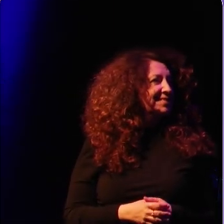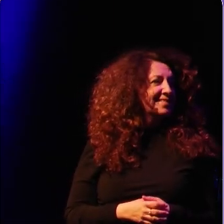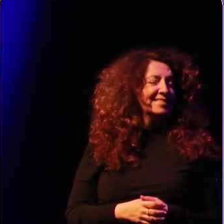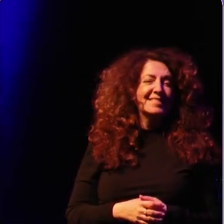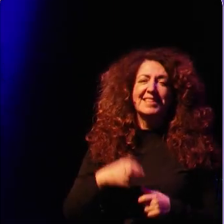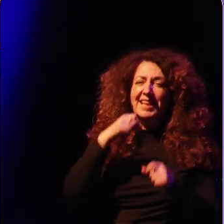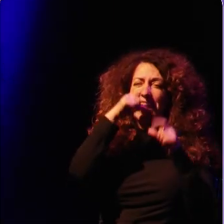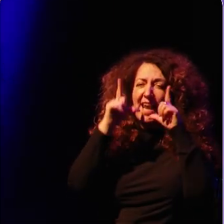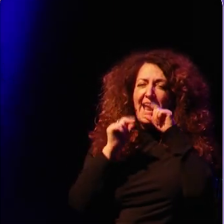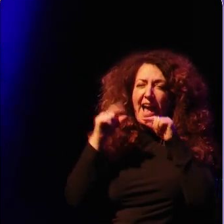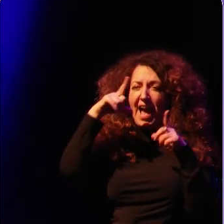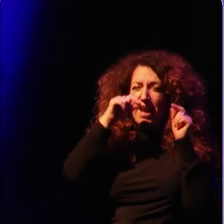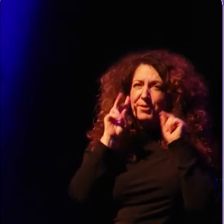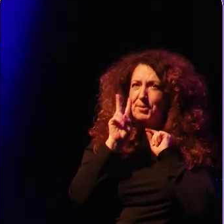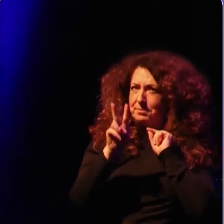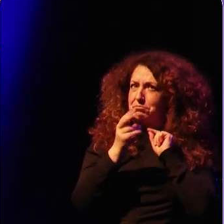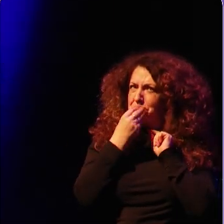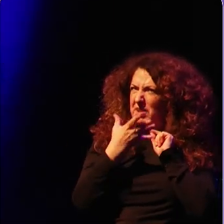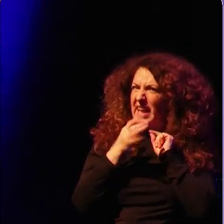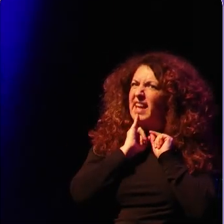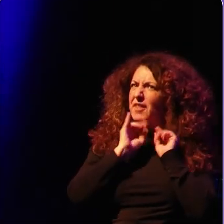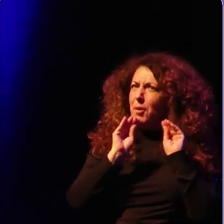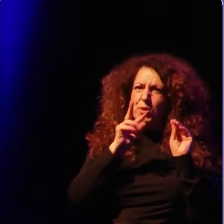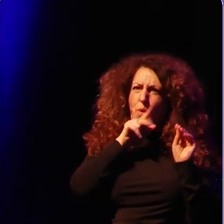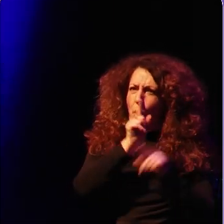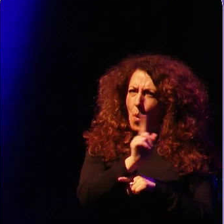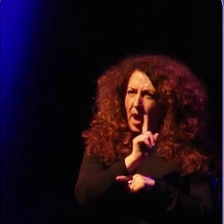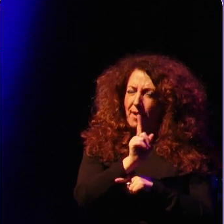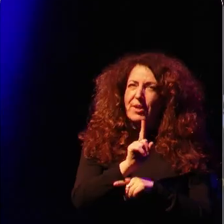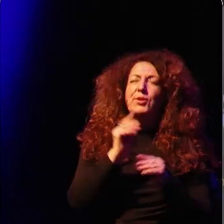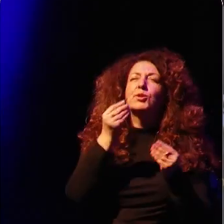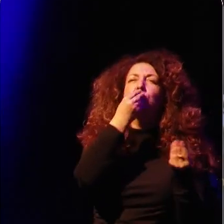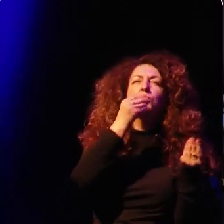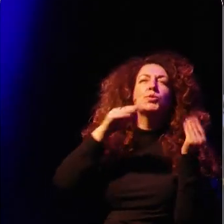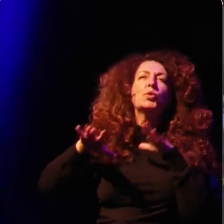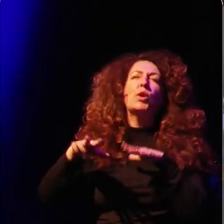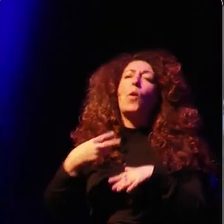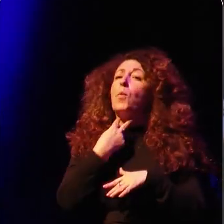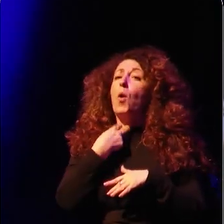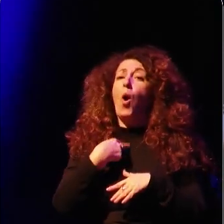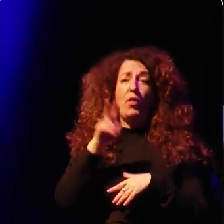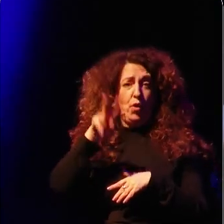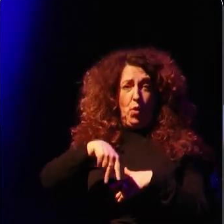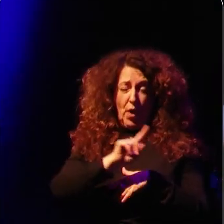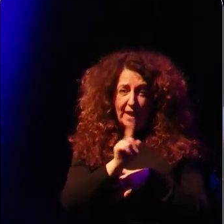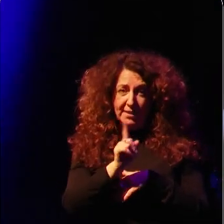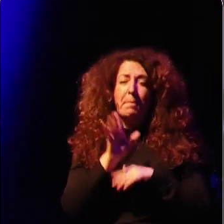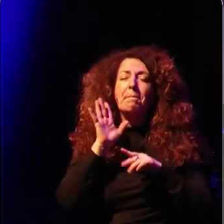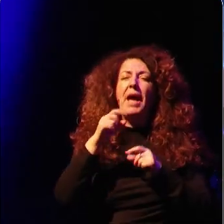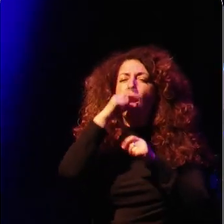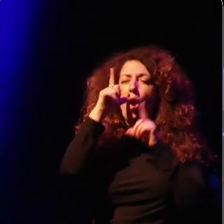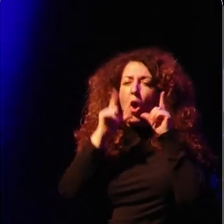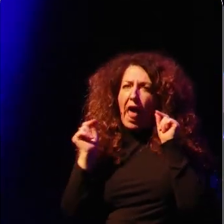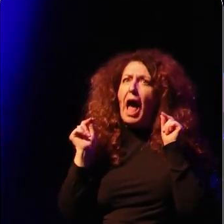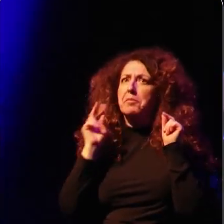Los labios se han movido bien para un idioma que él no habla. Es verdad, no han hecho sustitución de voz, pero los labios se mueven bien. ¿Qué es